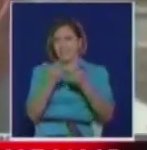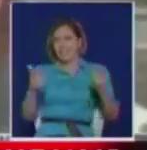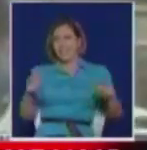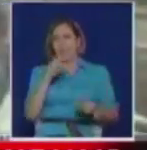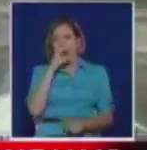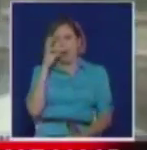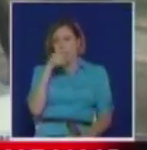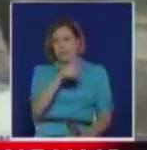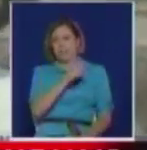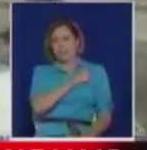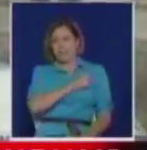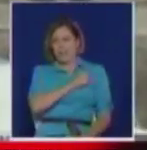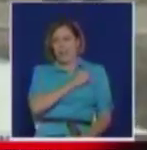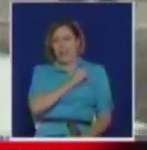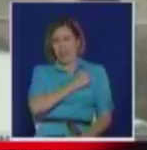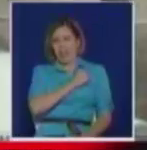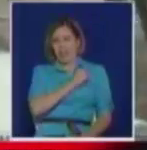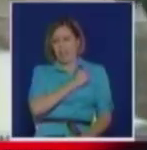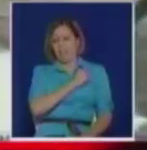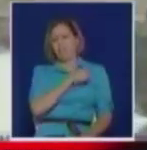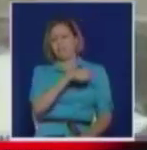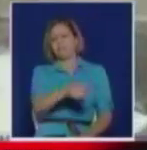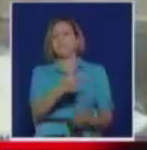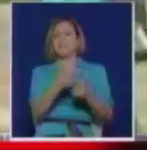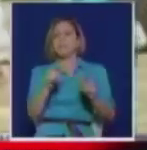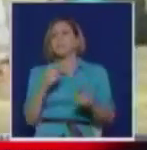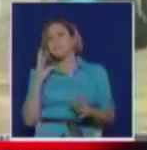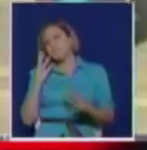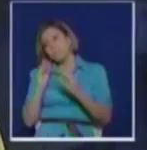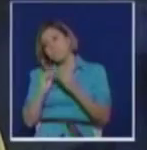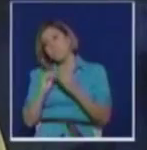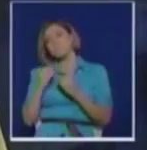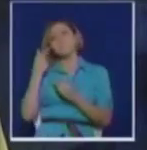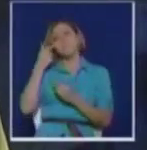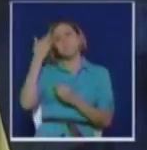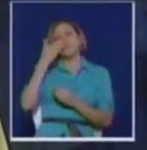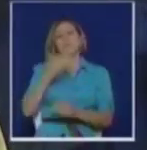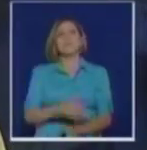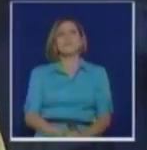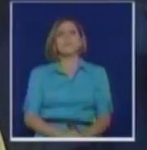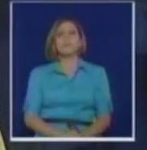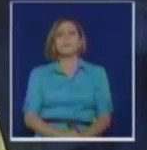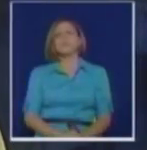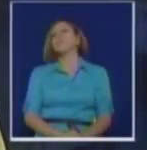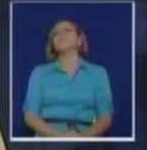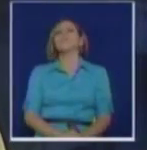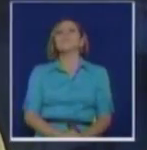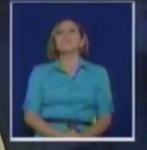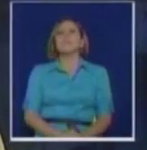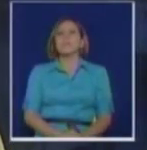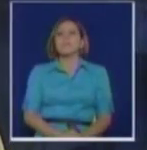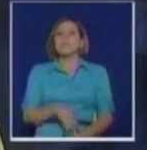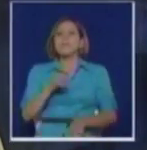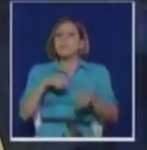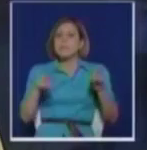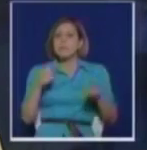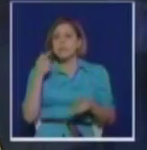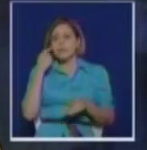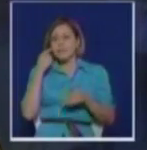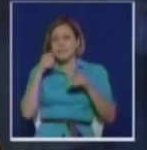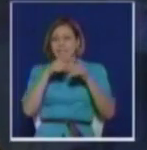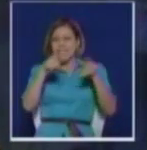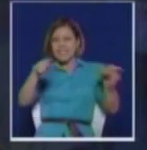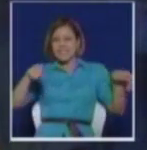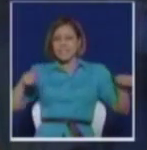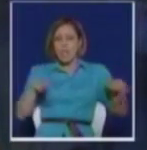de diálogo y de concertación. Varias caletas para camuflar personas secuestradas